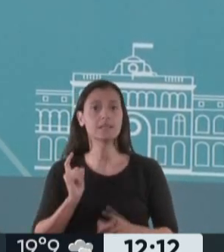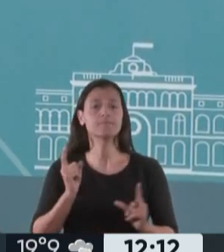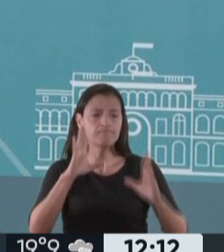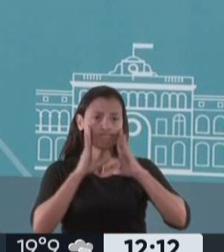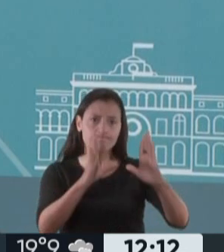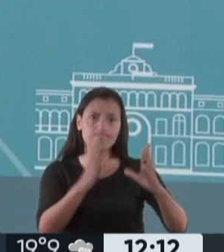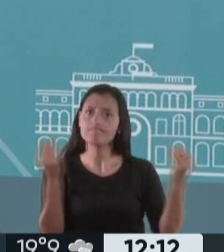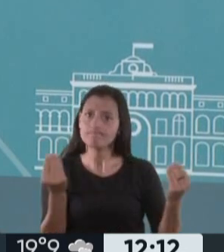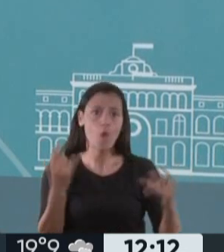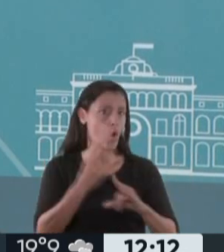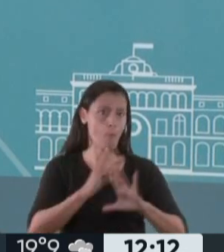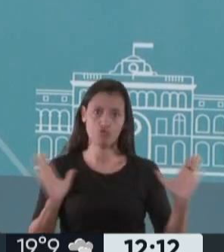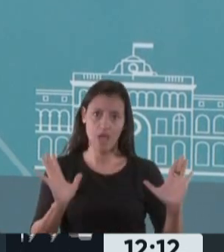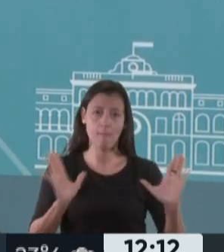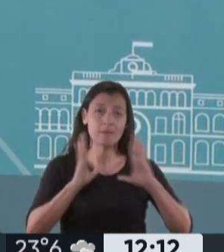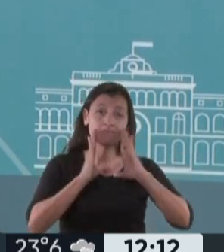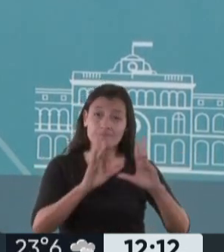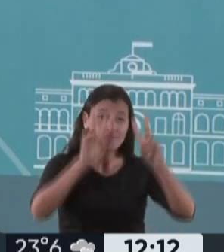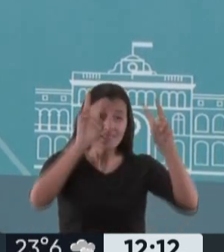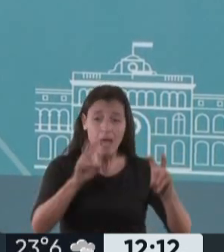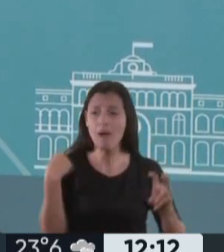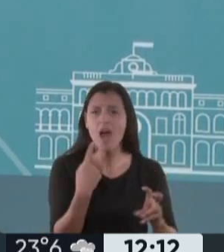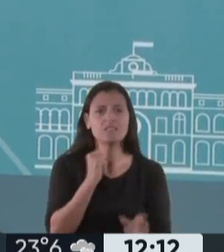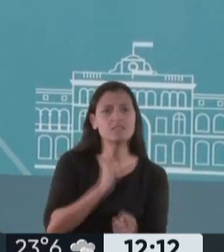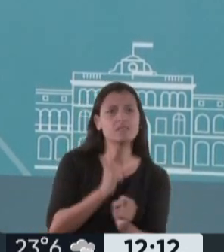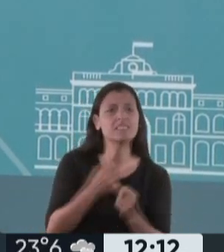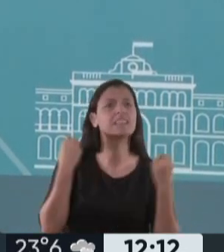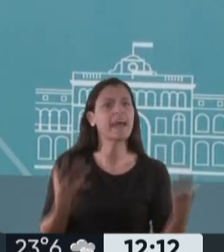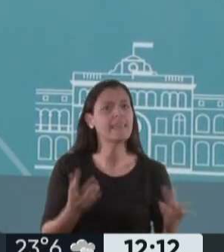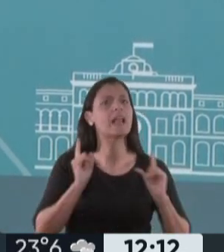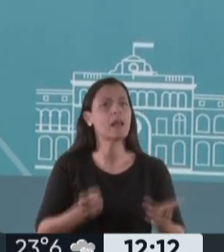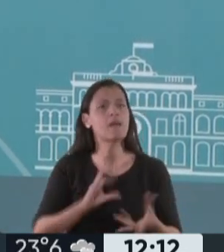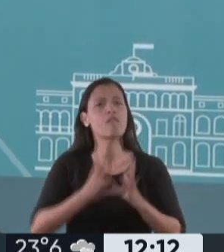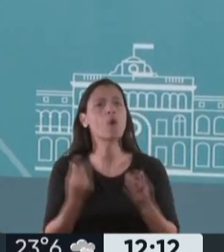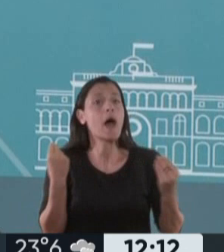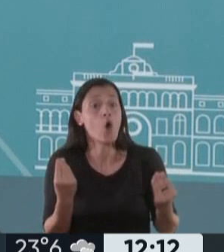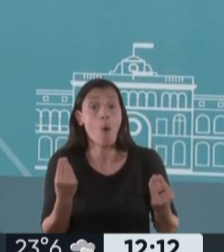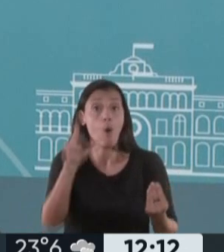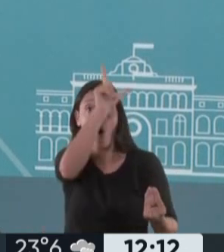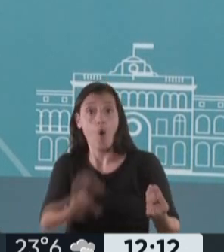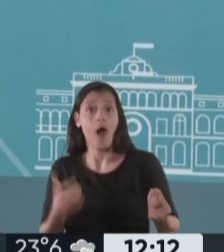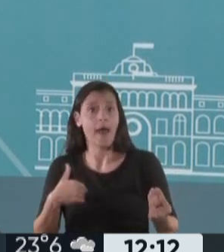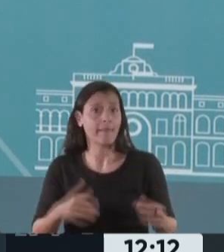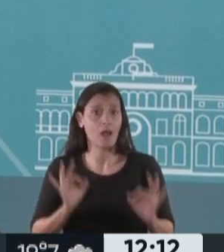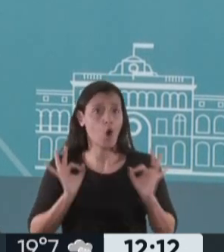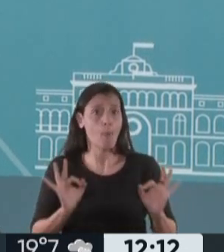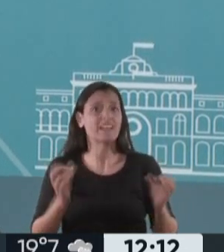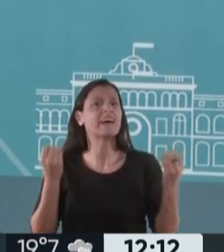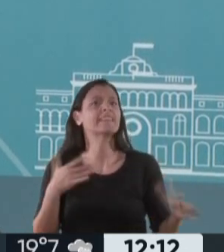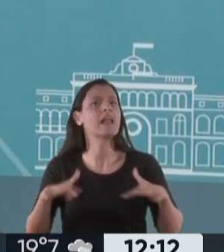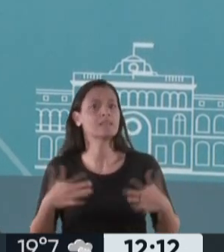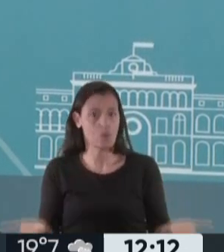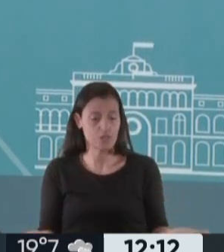fue como siempre, la gestión y de qué manera esto se instrumenta a lo largo y ancho de toda la